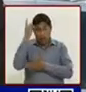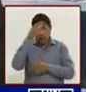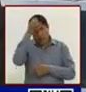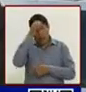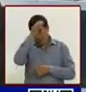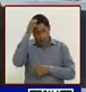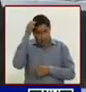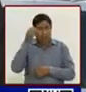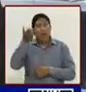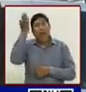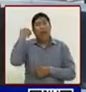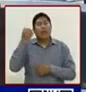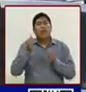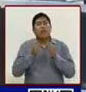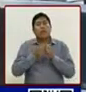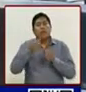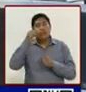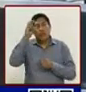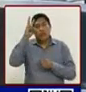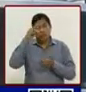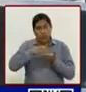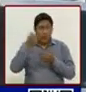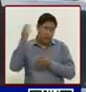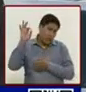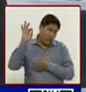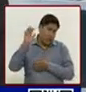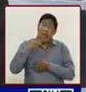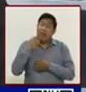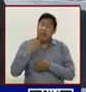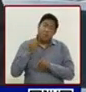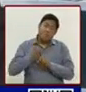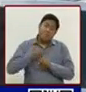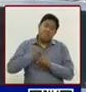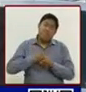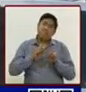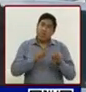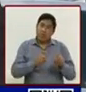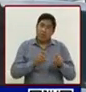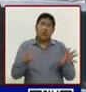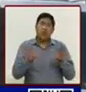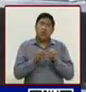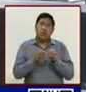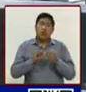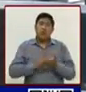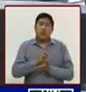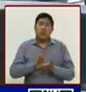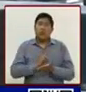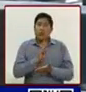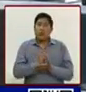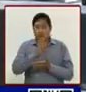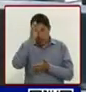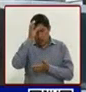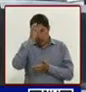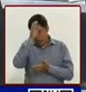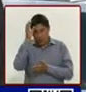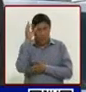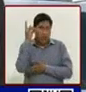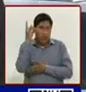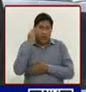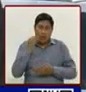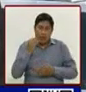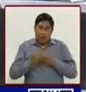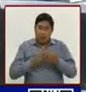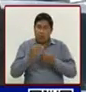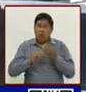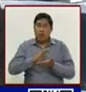2019. Sin embargo, desde la Procuraduría insistirán en que ellos declaren por la reunión en la Universidad Católica Boliviana en el proceso